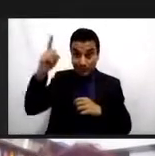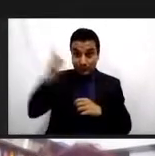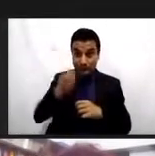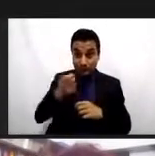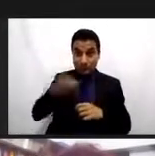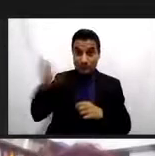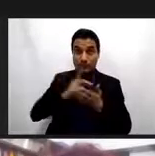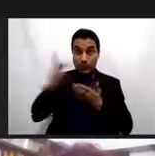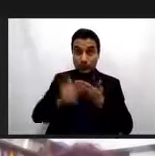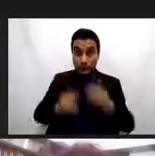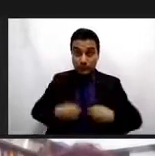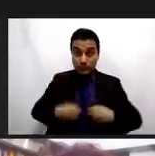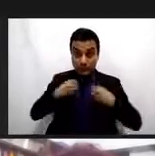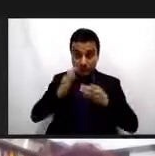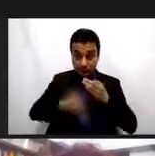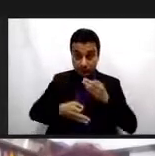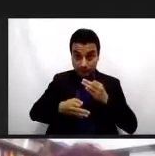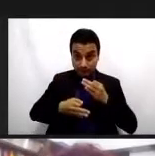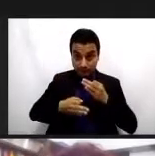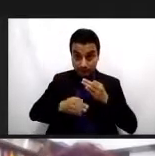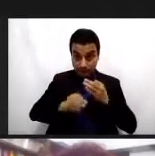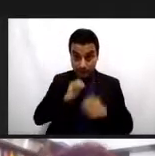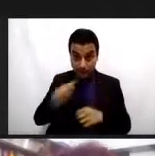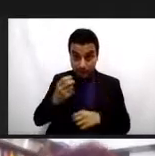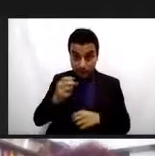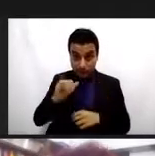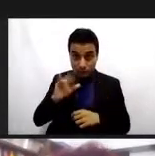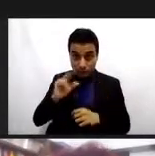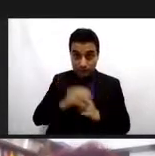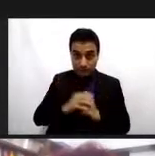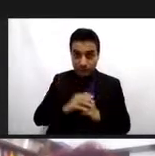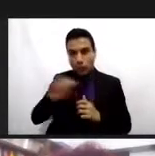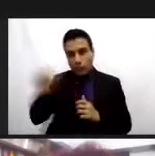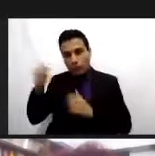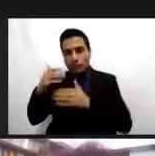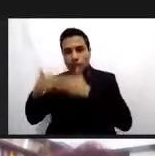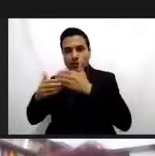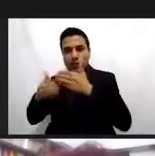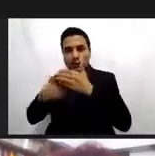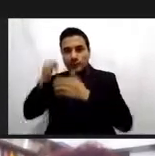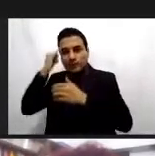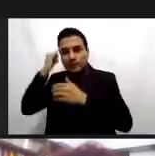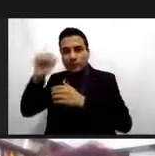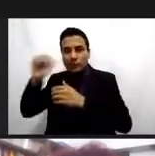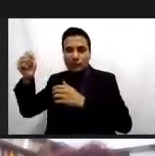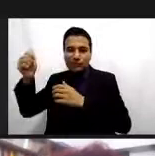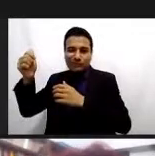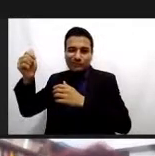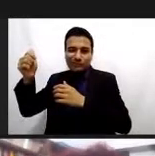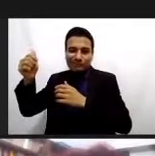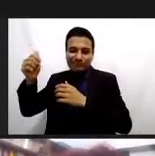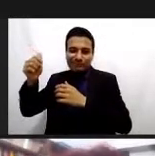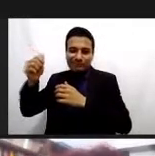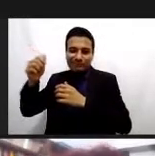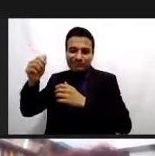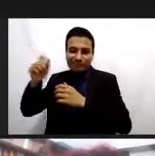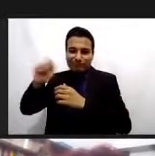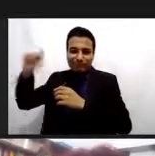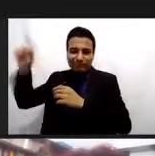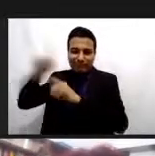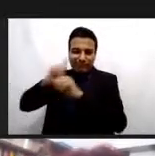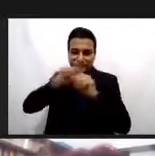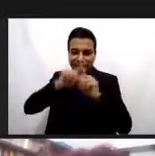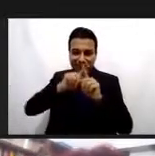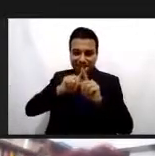proyecto de vida inconcluso? Hablando de otros procesos creativos en otras disciplinas que no corresponden al teatro, pero sí